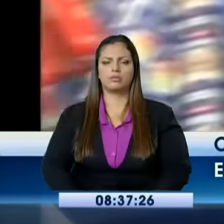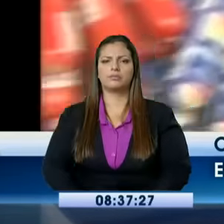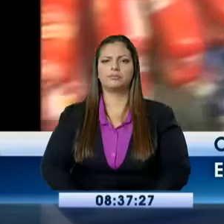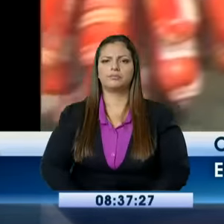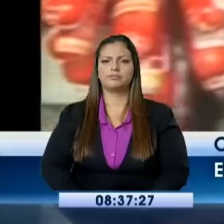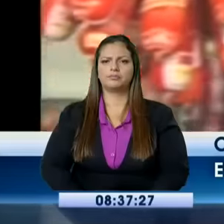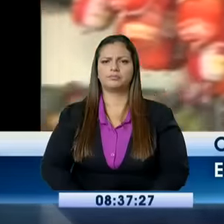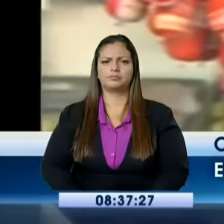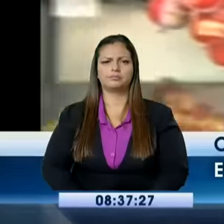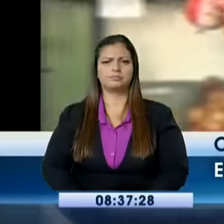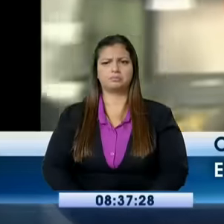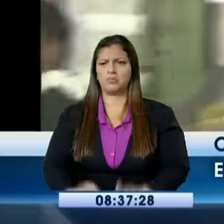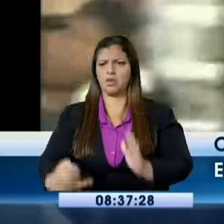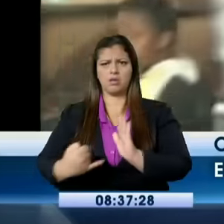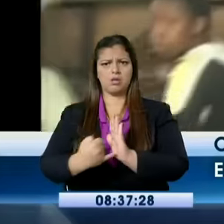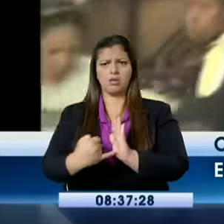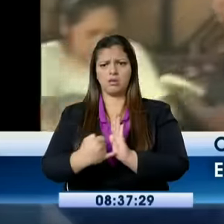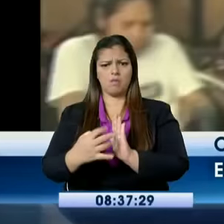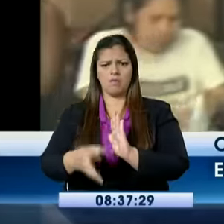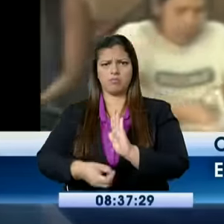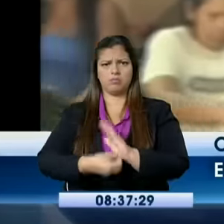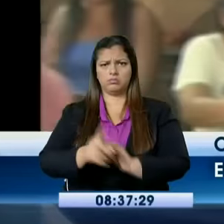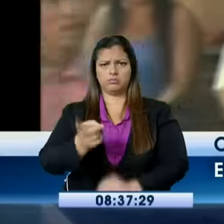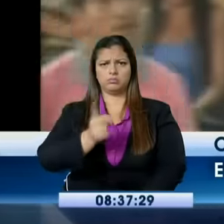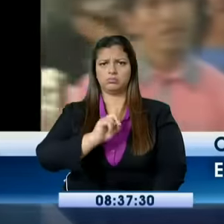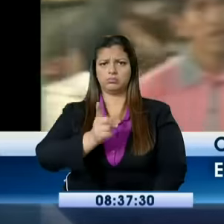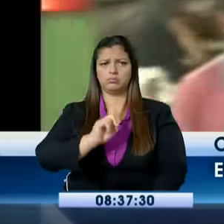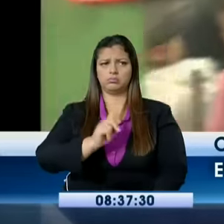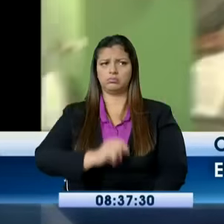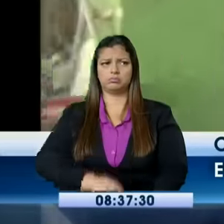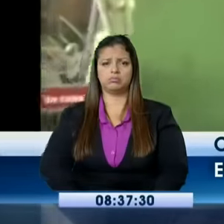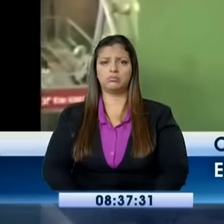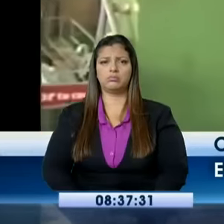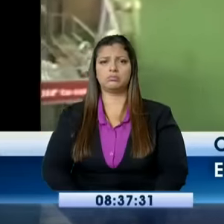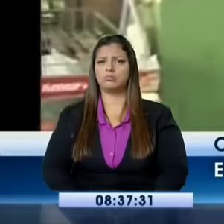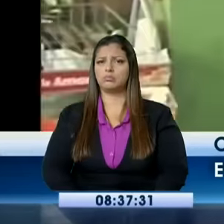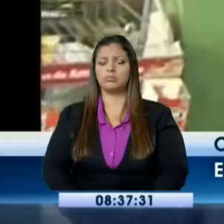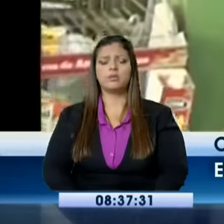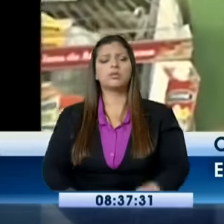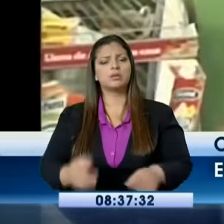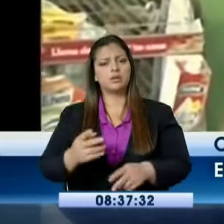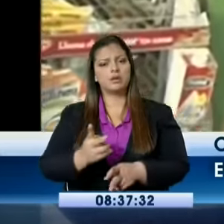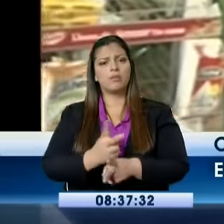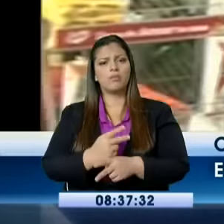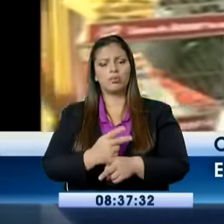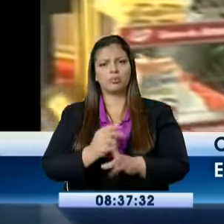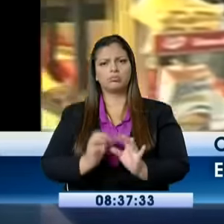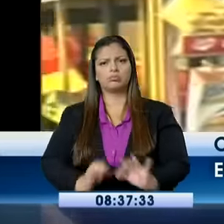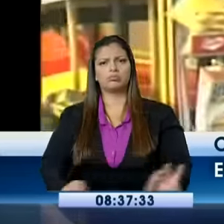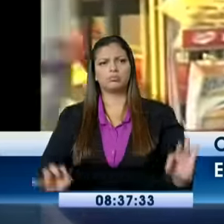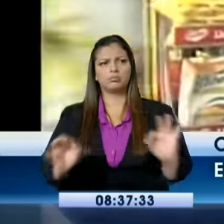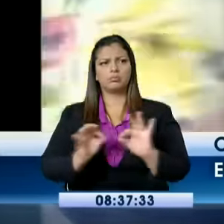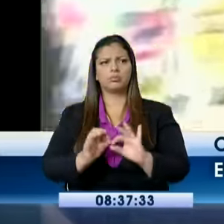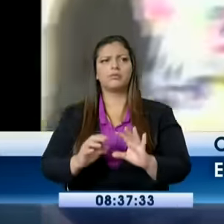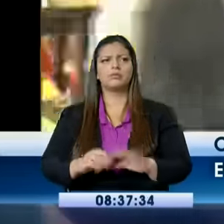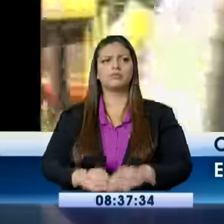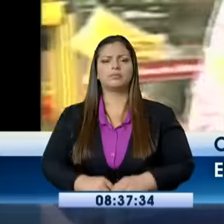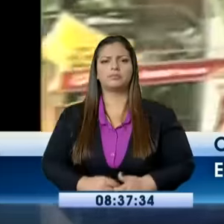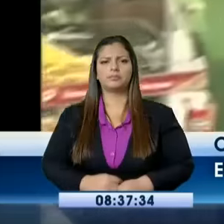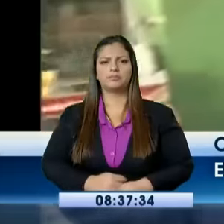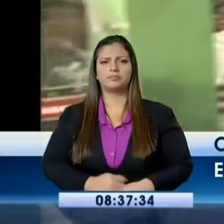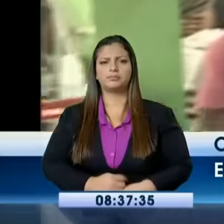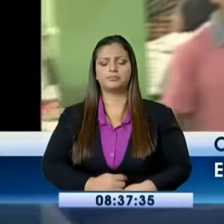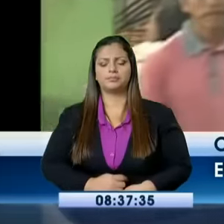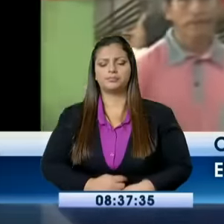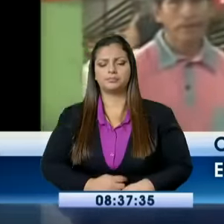embutidos tampoco tienen que incrementar. Tampoco tienen incremento de IVA. Todo se maneja como productos de primera necesidad. Sí. Bueno, entonces estamos con la